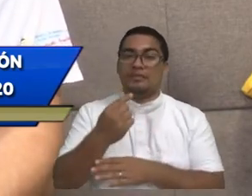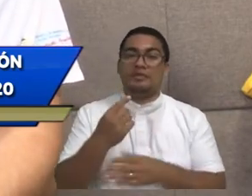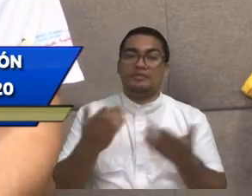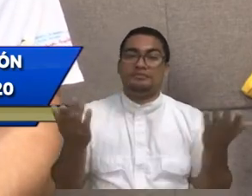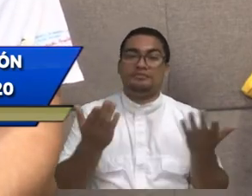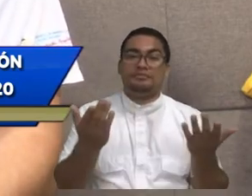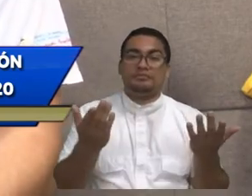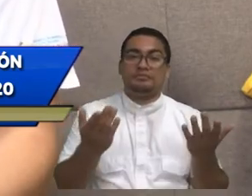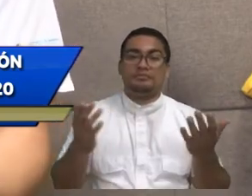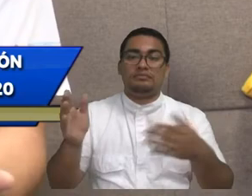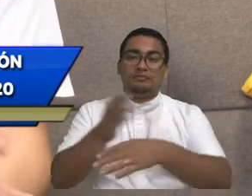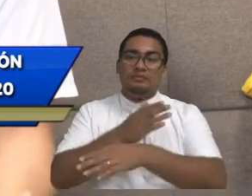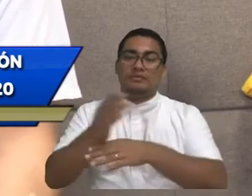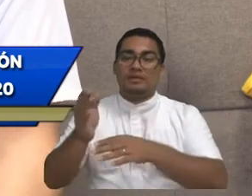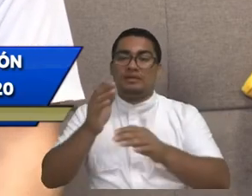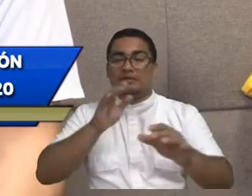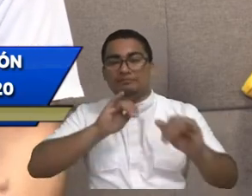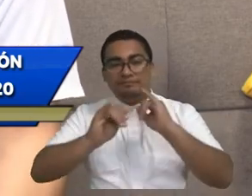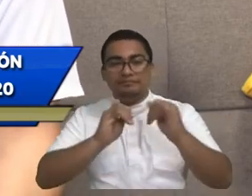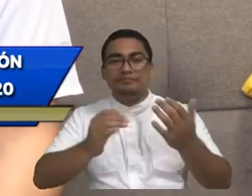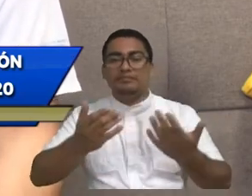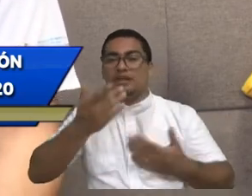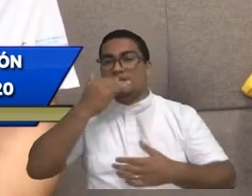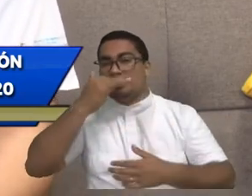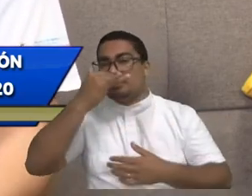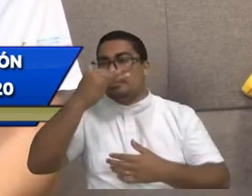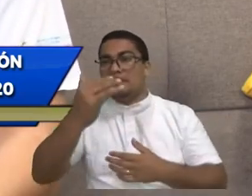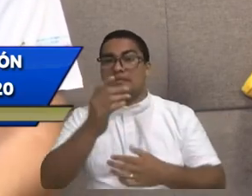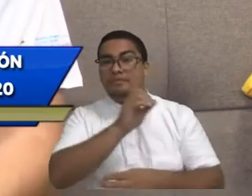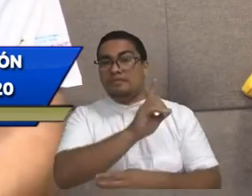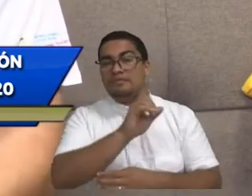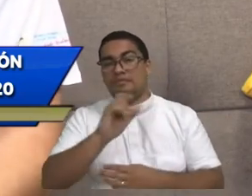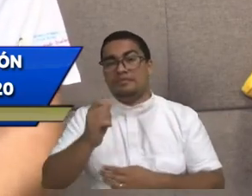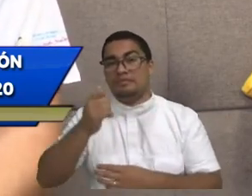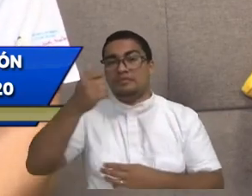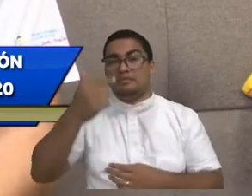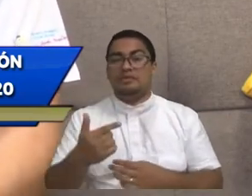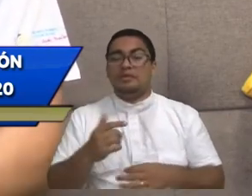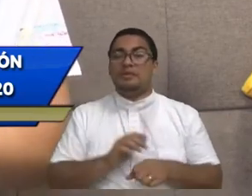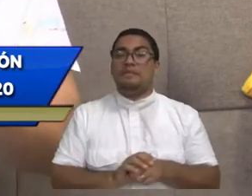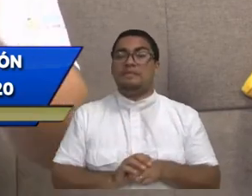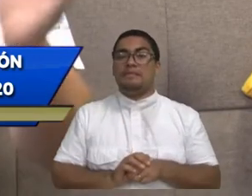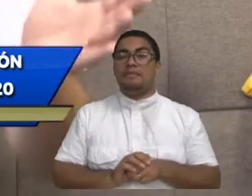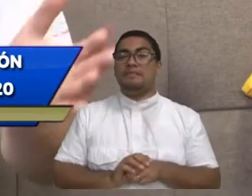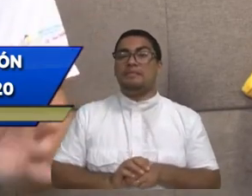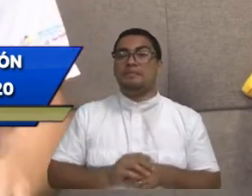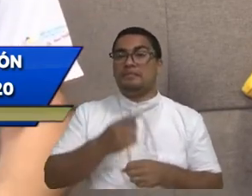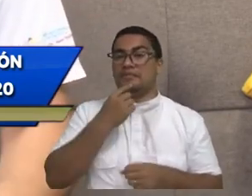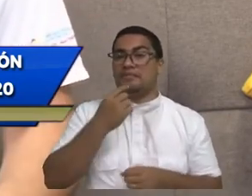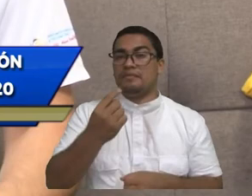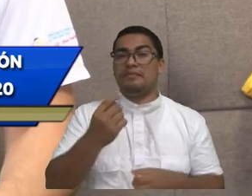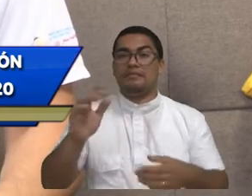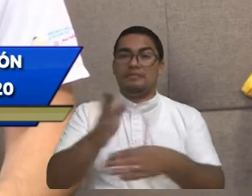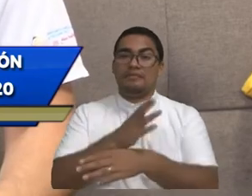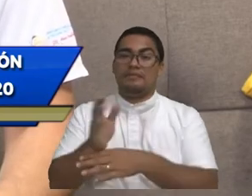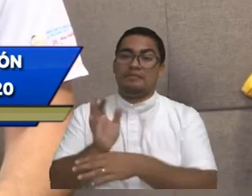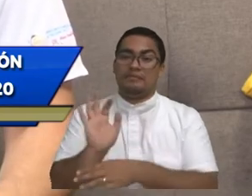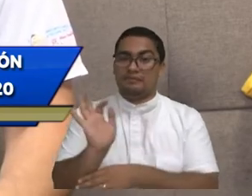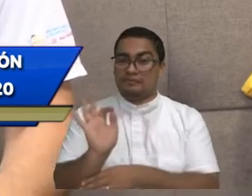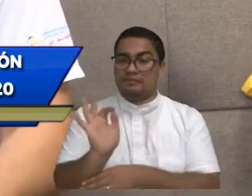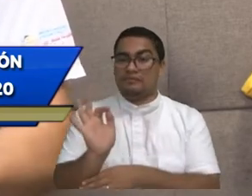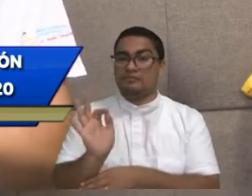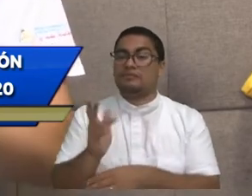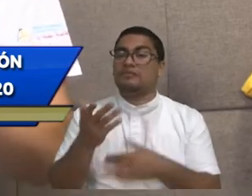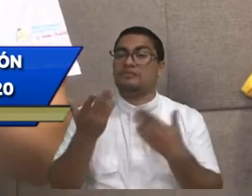lingüísticas de los docentes de inglés en primaria y ellos llevan sus tres años porque vamos a tener vías de o